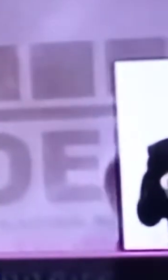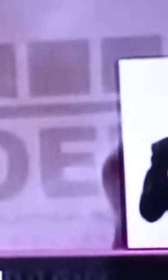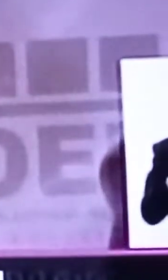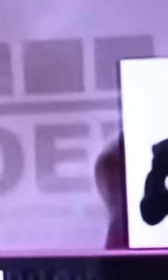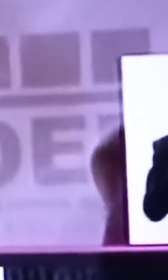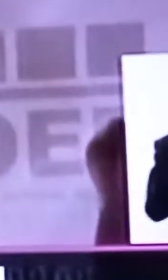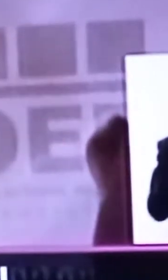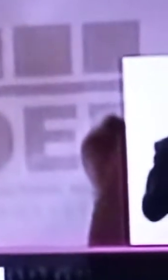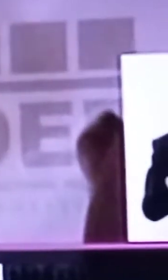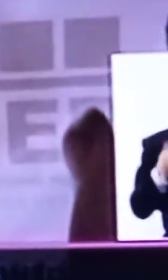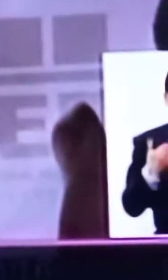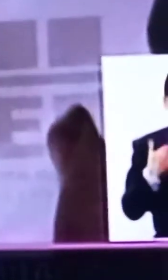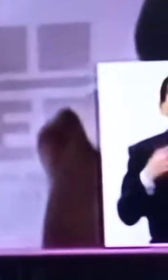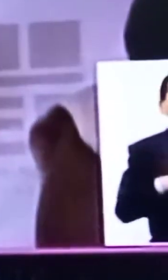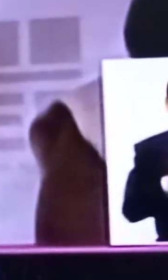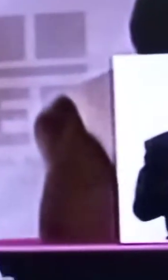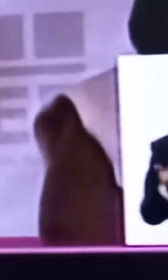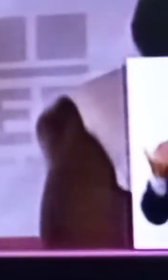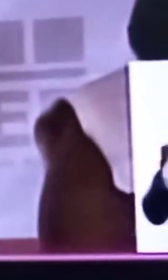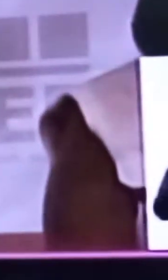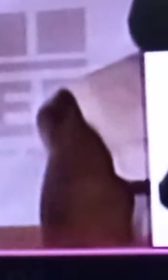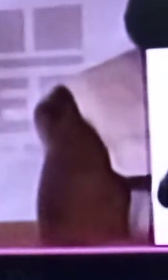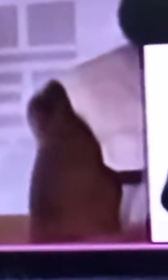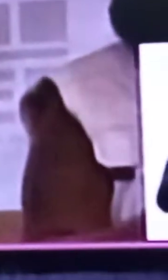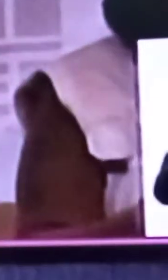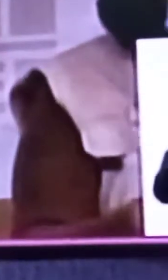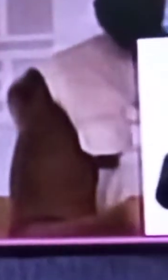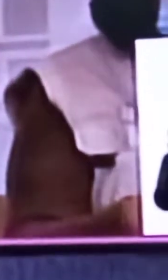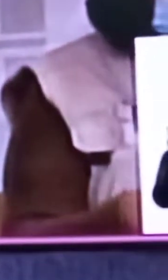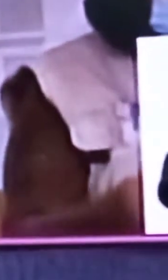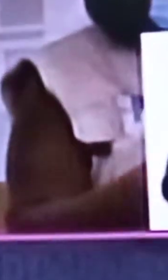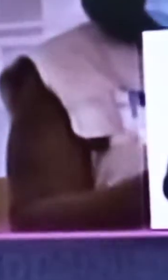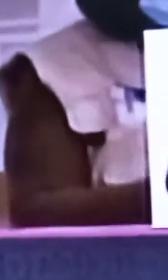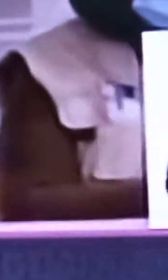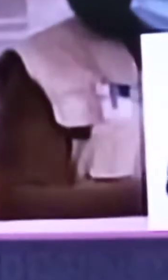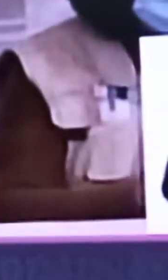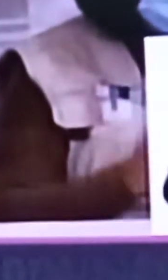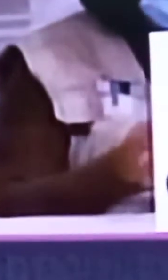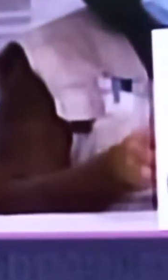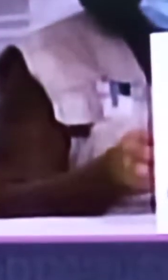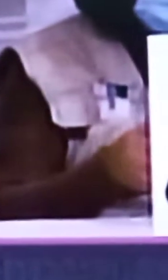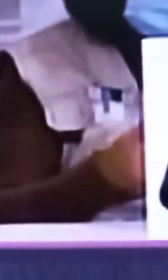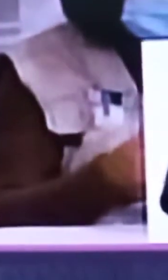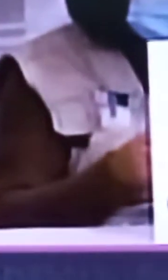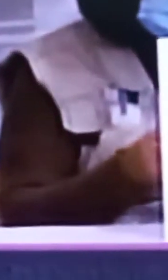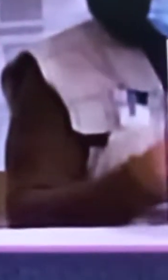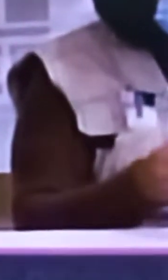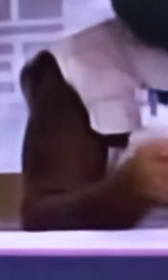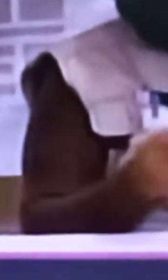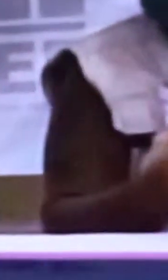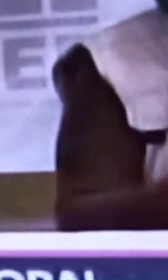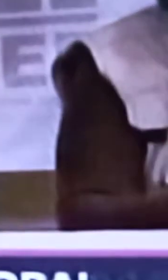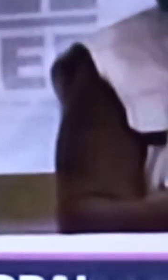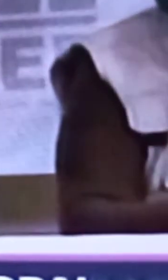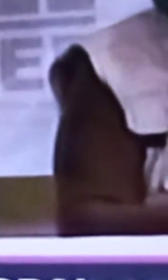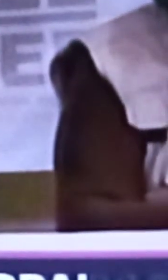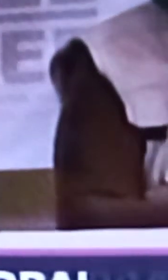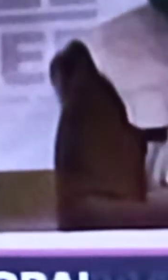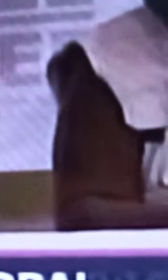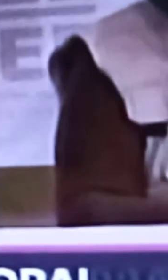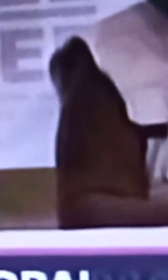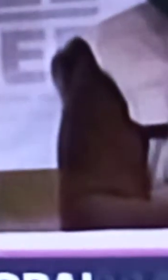vez una nueva votación y obviamente también la postergación de la posesión de las nuevas autoridades? Hasta el